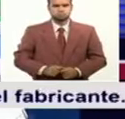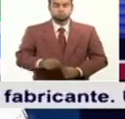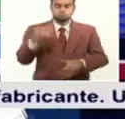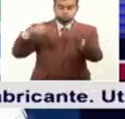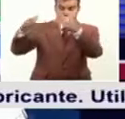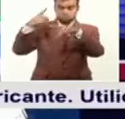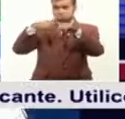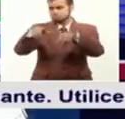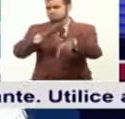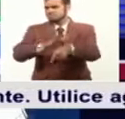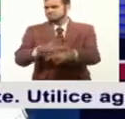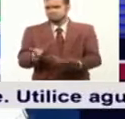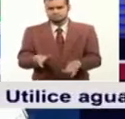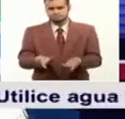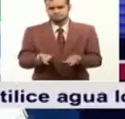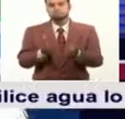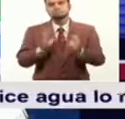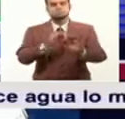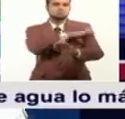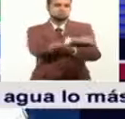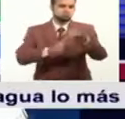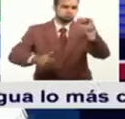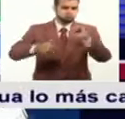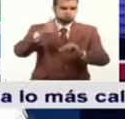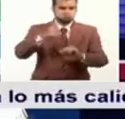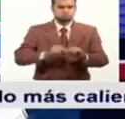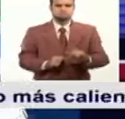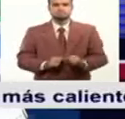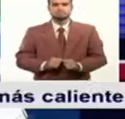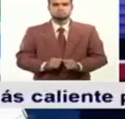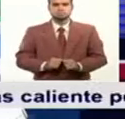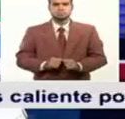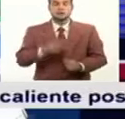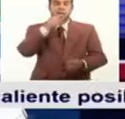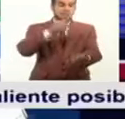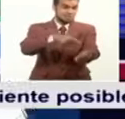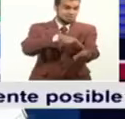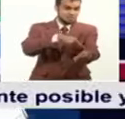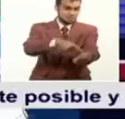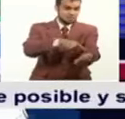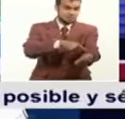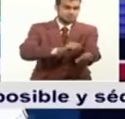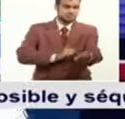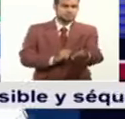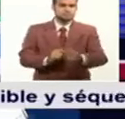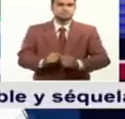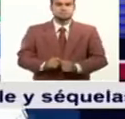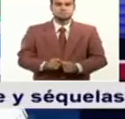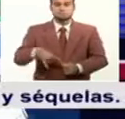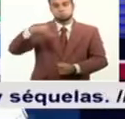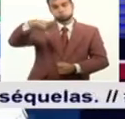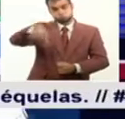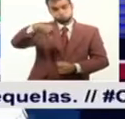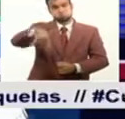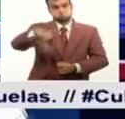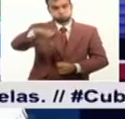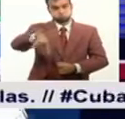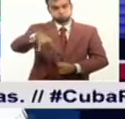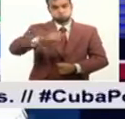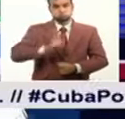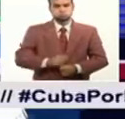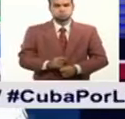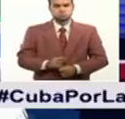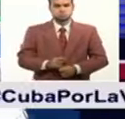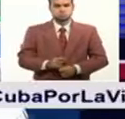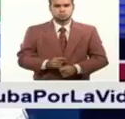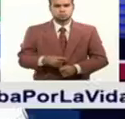antecedente de hipertensión arterial, diabetes mellitus, obesidad, un hipotiroidismo